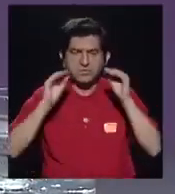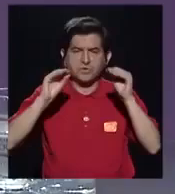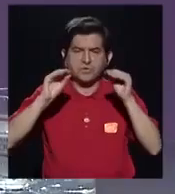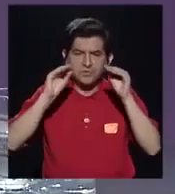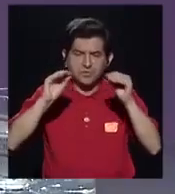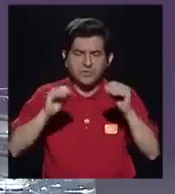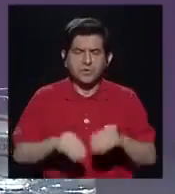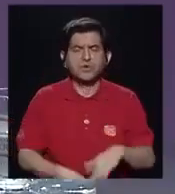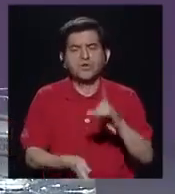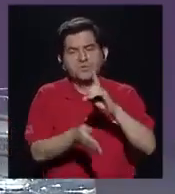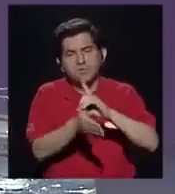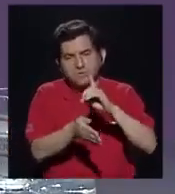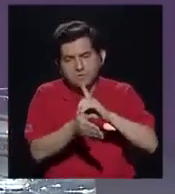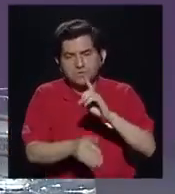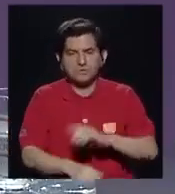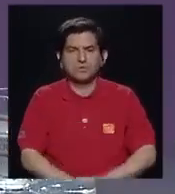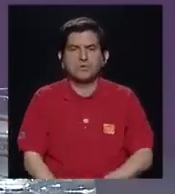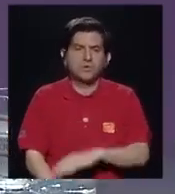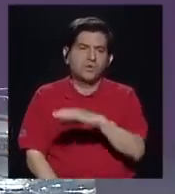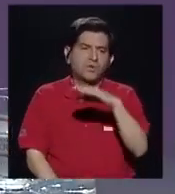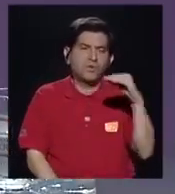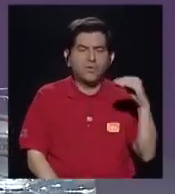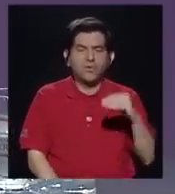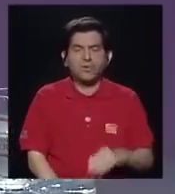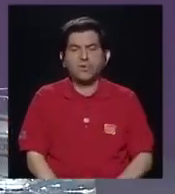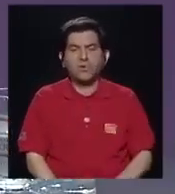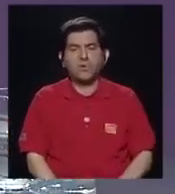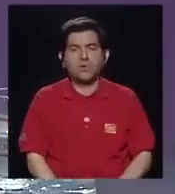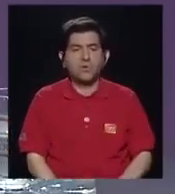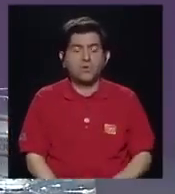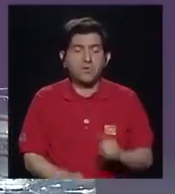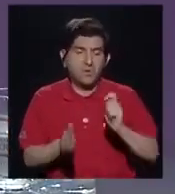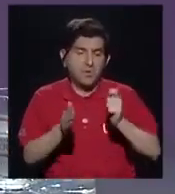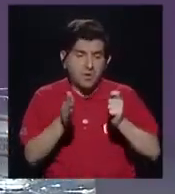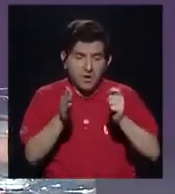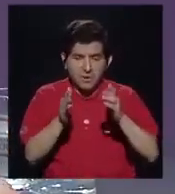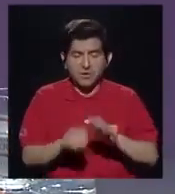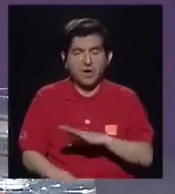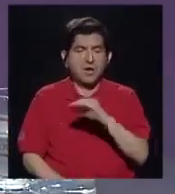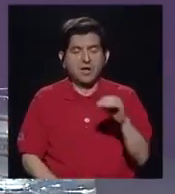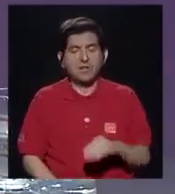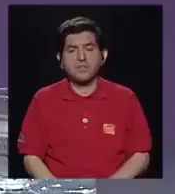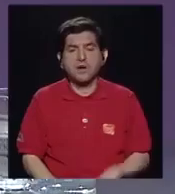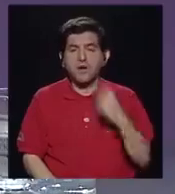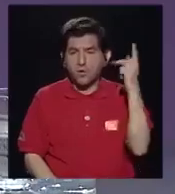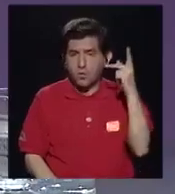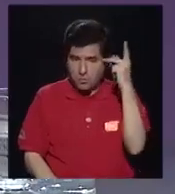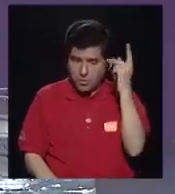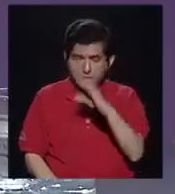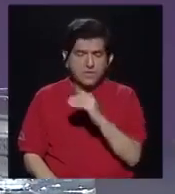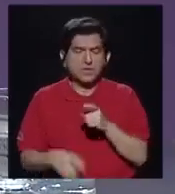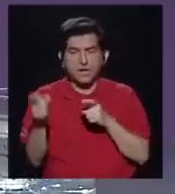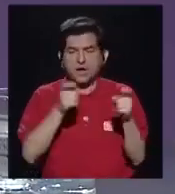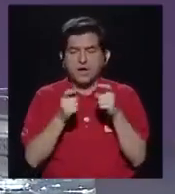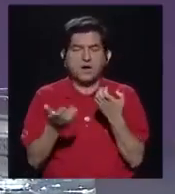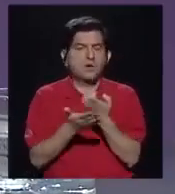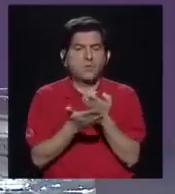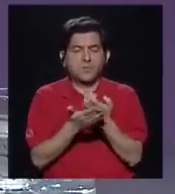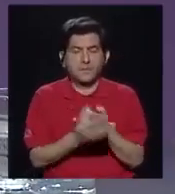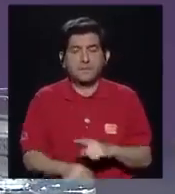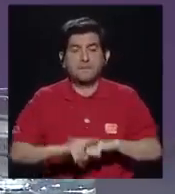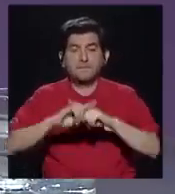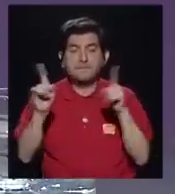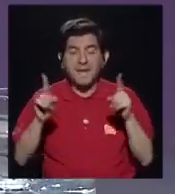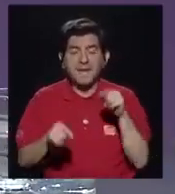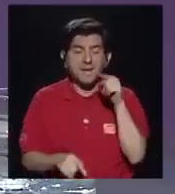o médica o o dentro del mundo del derecho o política o en la administración económica en Campos